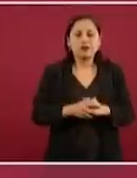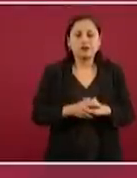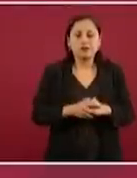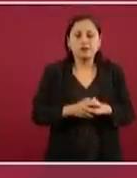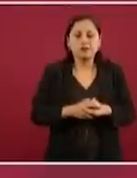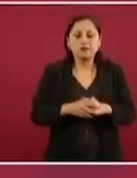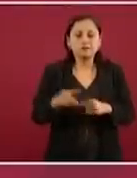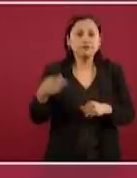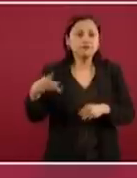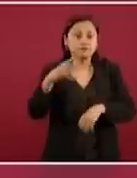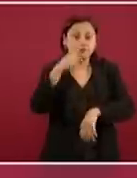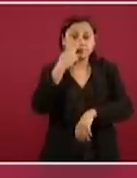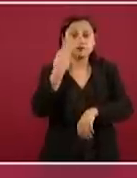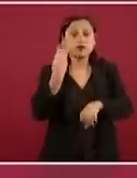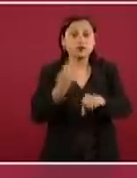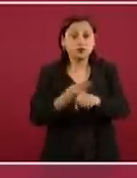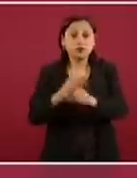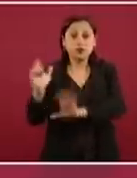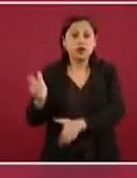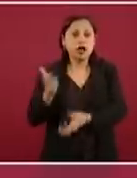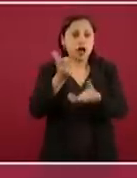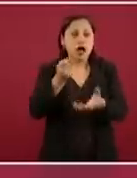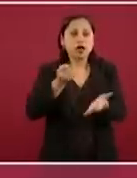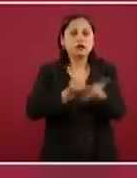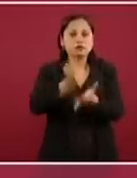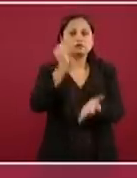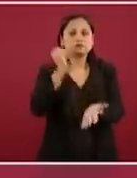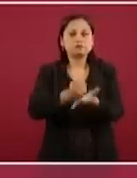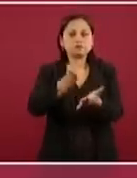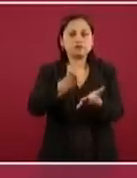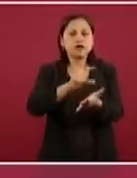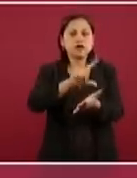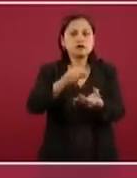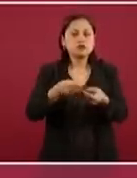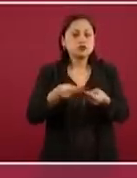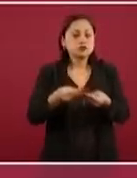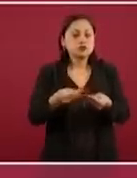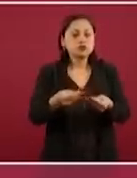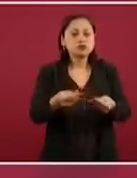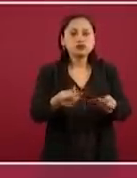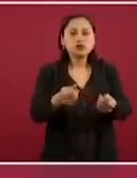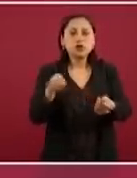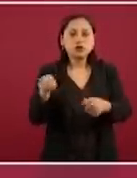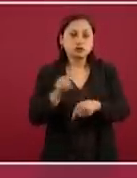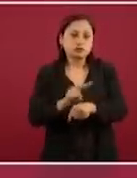darle seguimiento al ejercicio del gasto o del presupuesto.